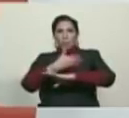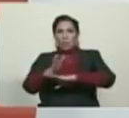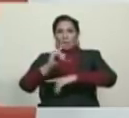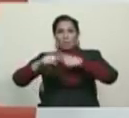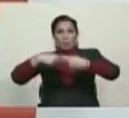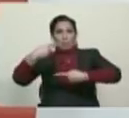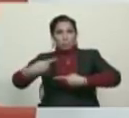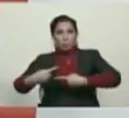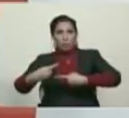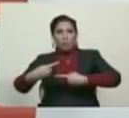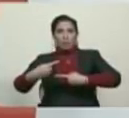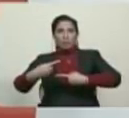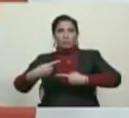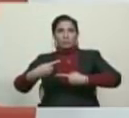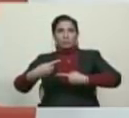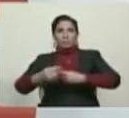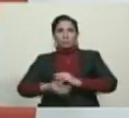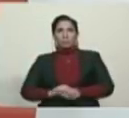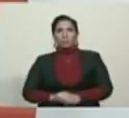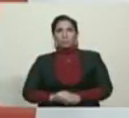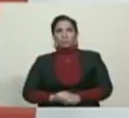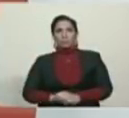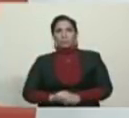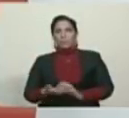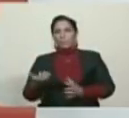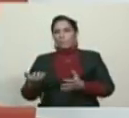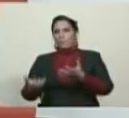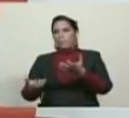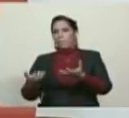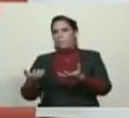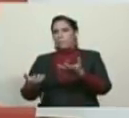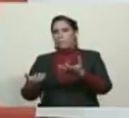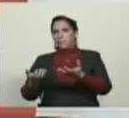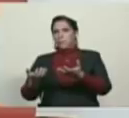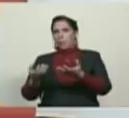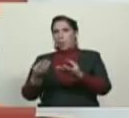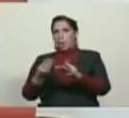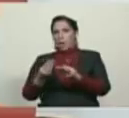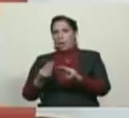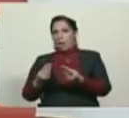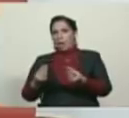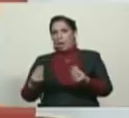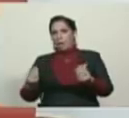esa opción a fuego lento, la justicia va a actuar.